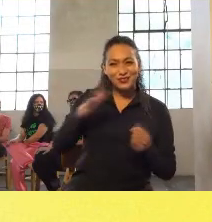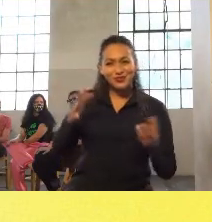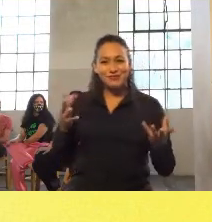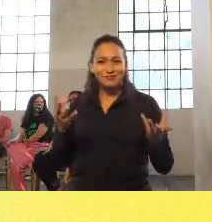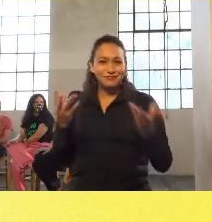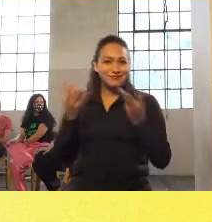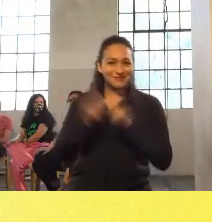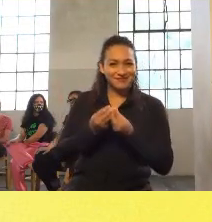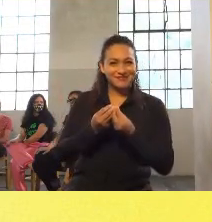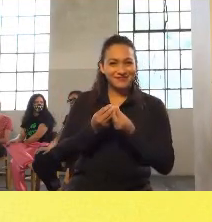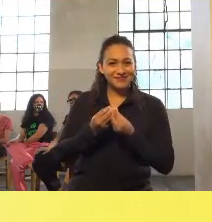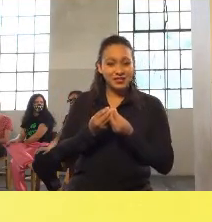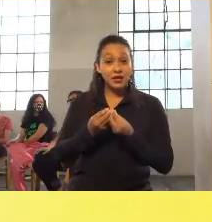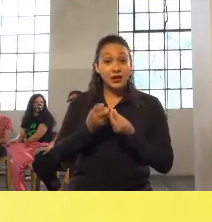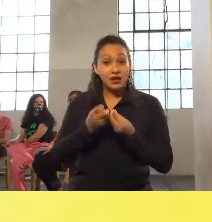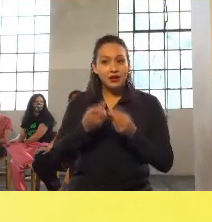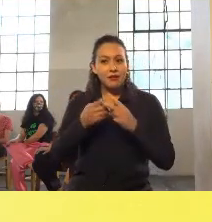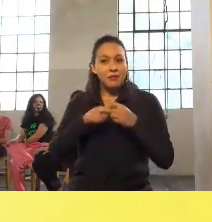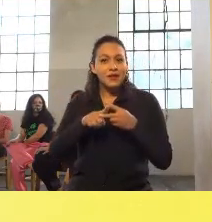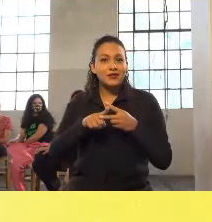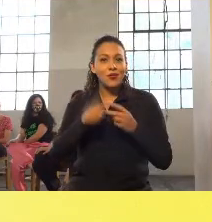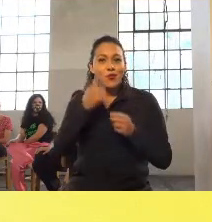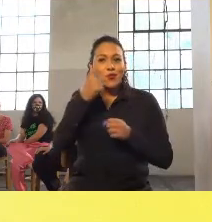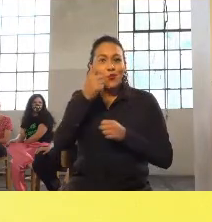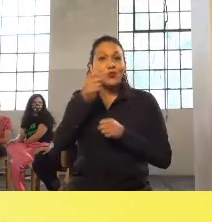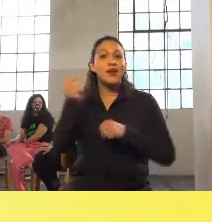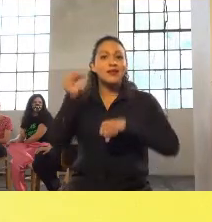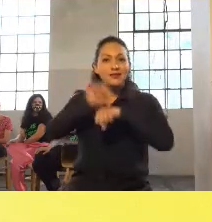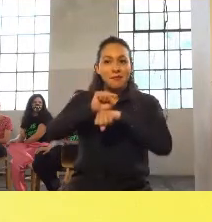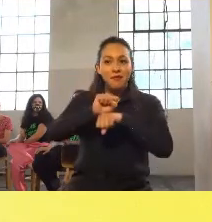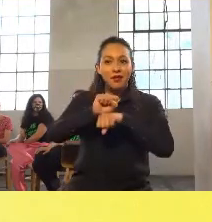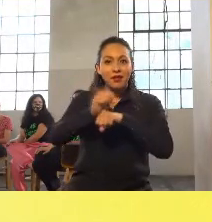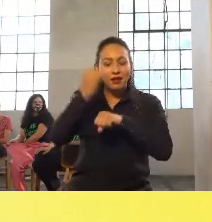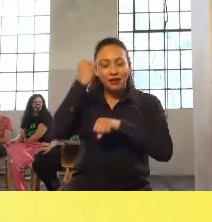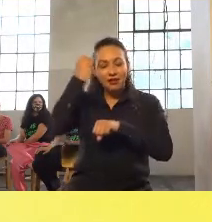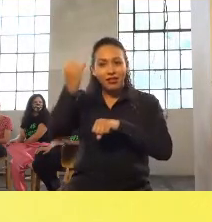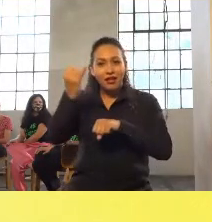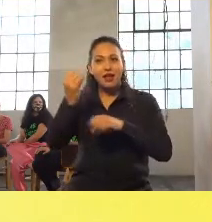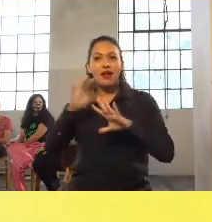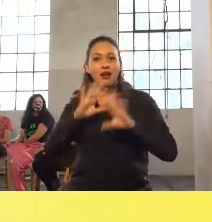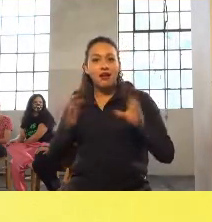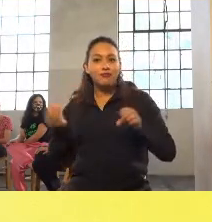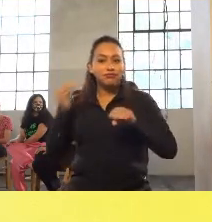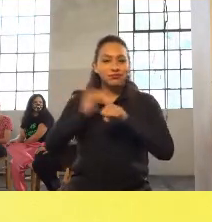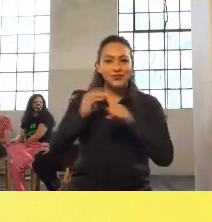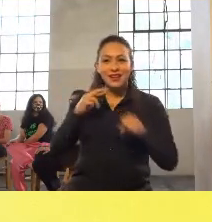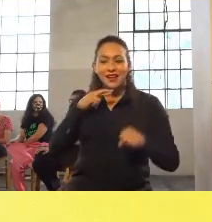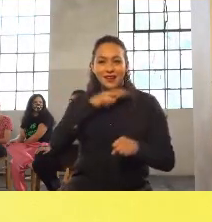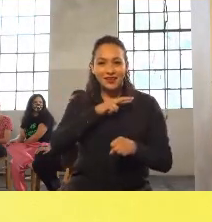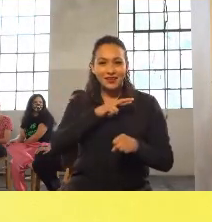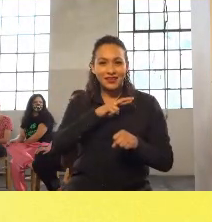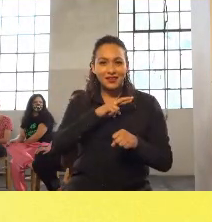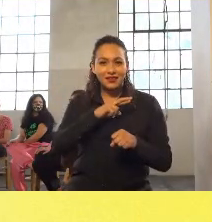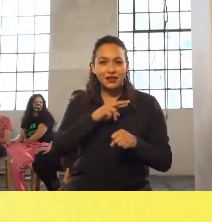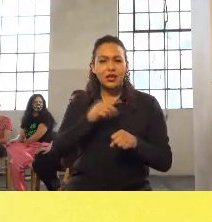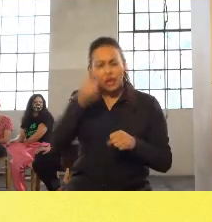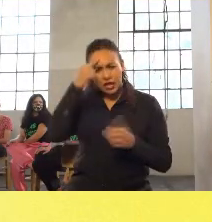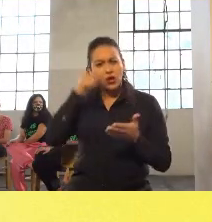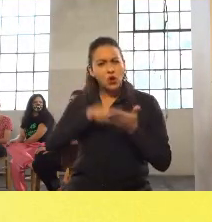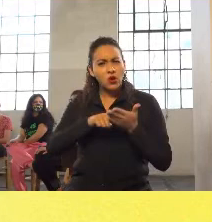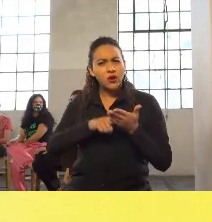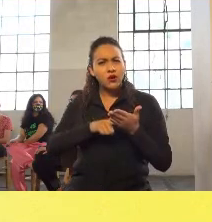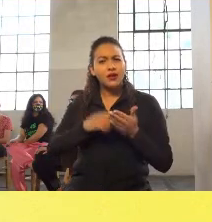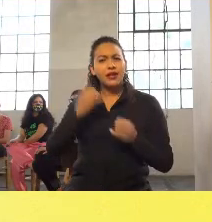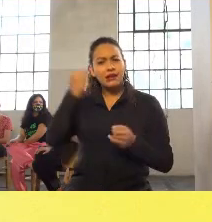proyecto y cómo surgió en una semana. O sea, literal en una semana, tanto la ideación, yo siento que los procesos